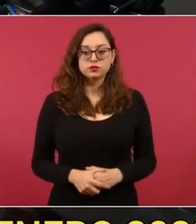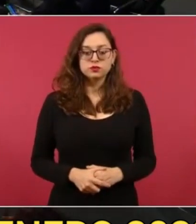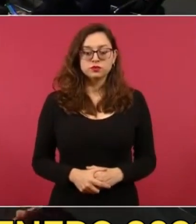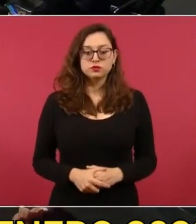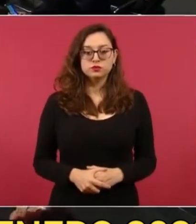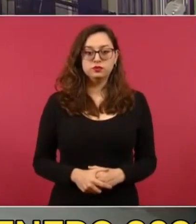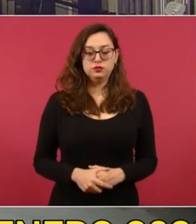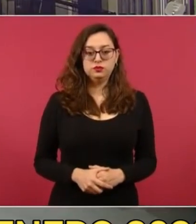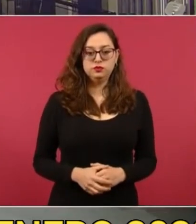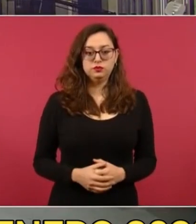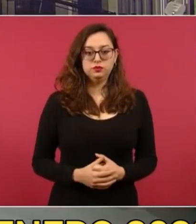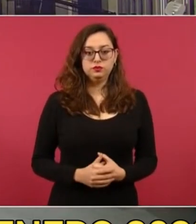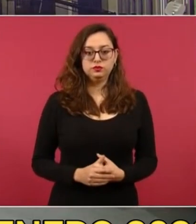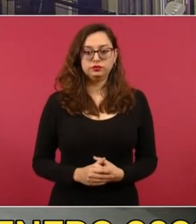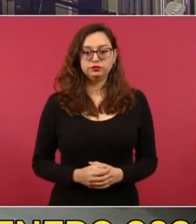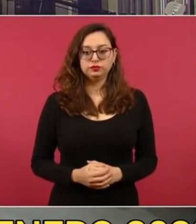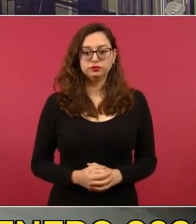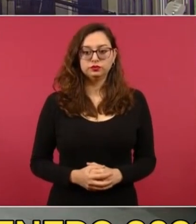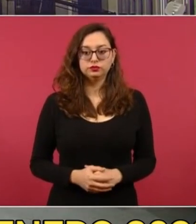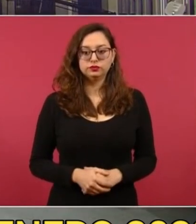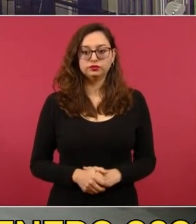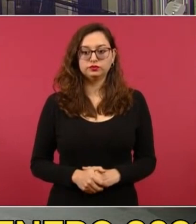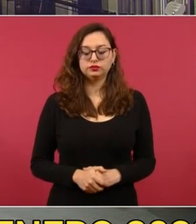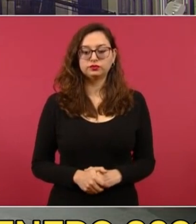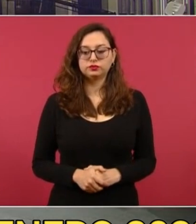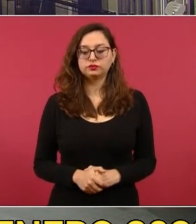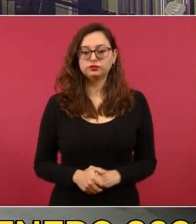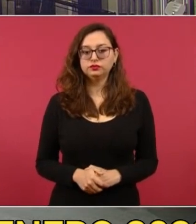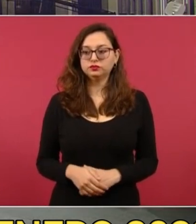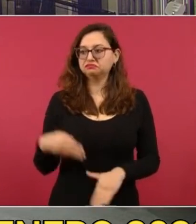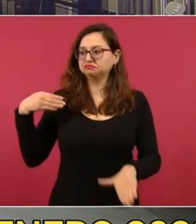De cómo están ayudando